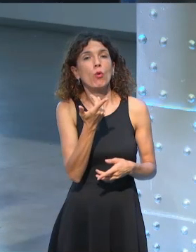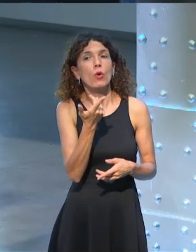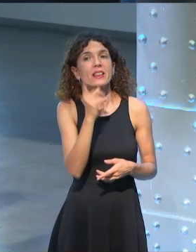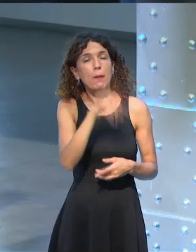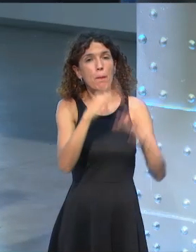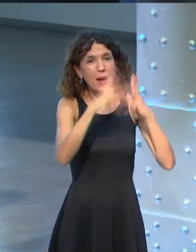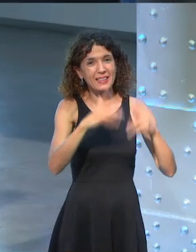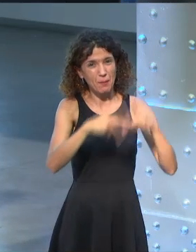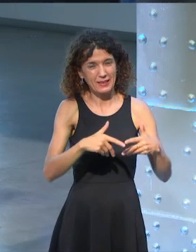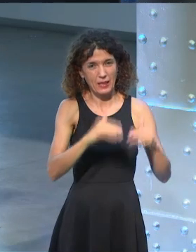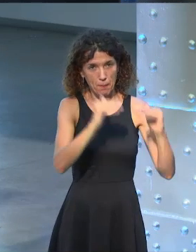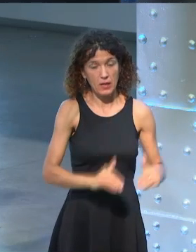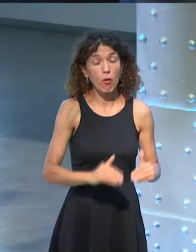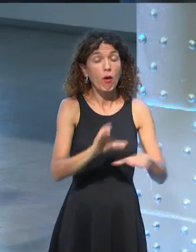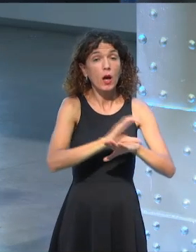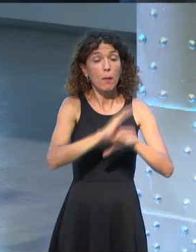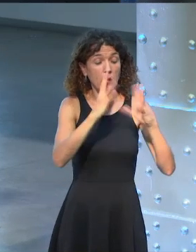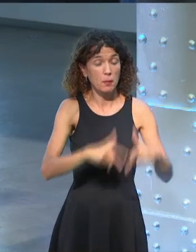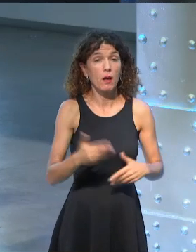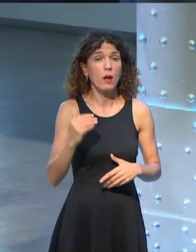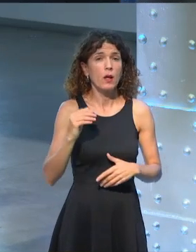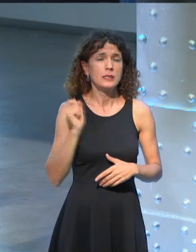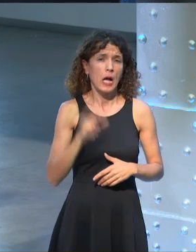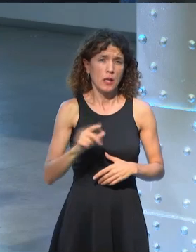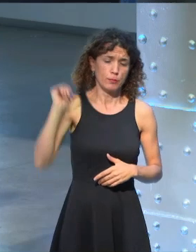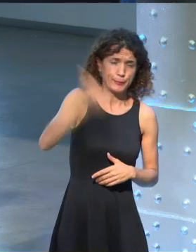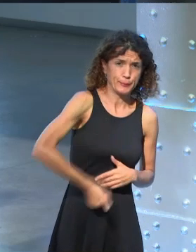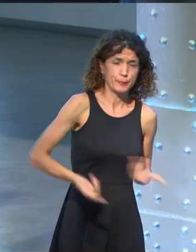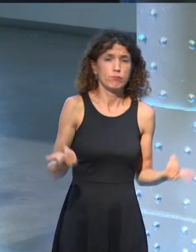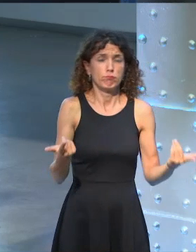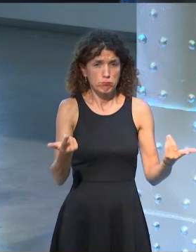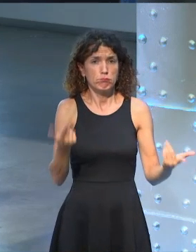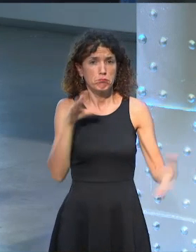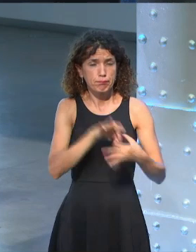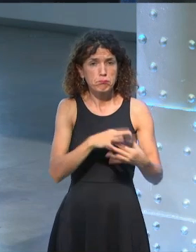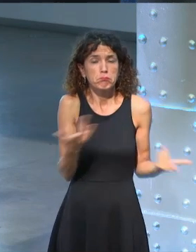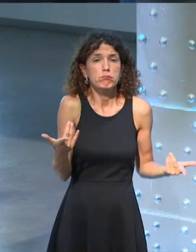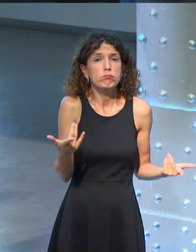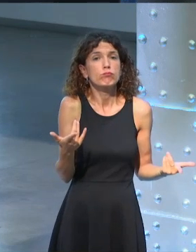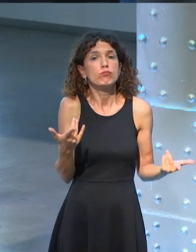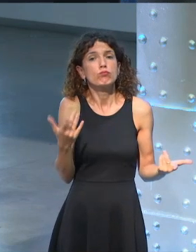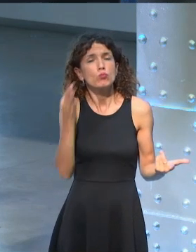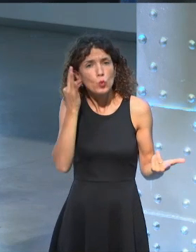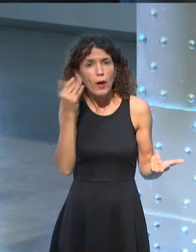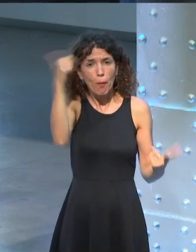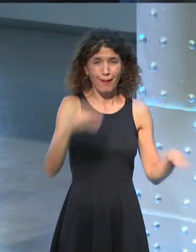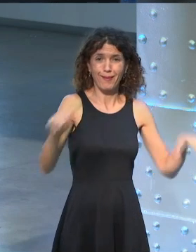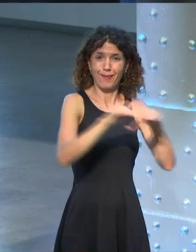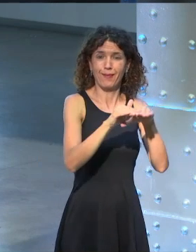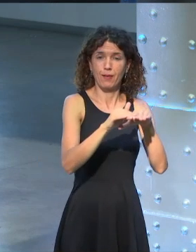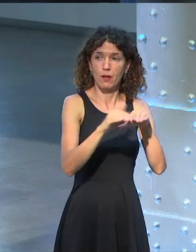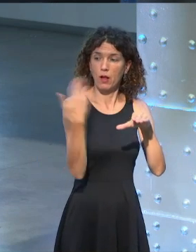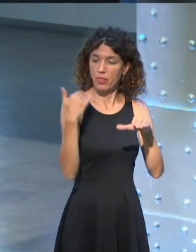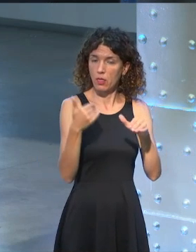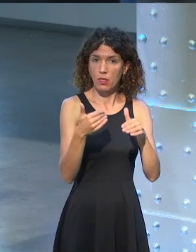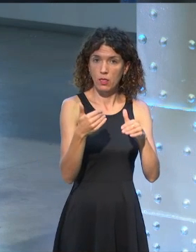incluso en matemáticas. Matemáticas era una carrera que tradicionalmente estaba muy representada y muy equiparada, pero en estos